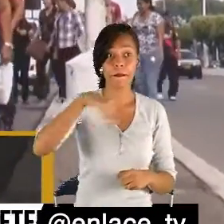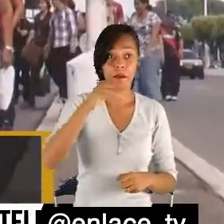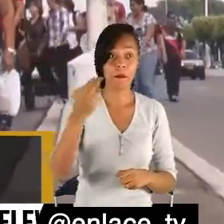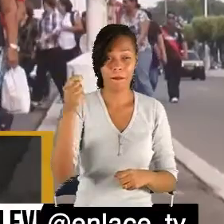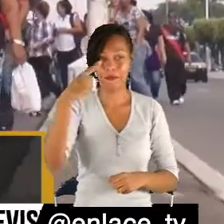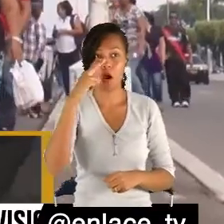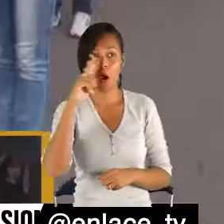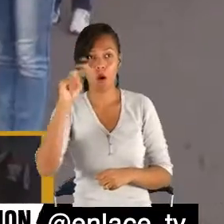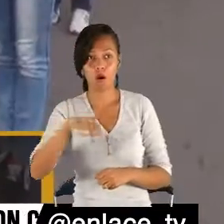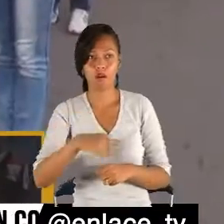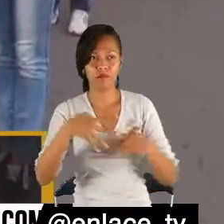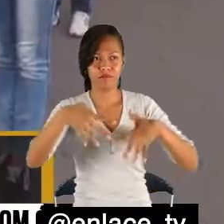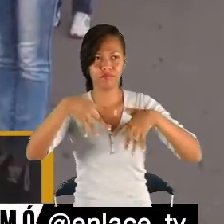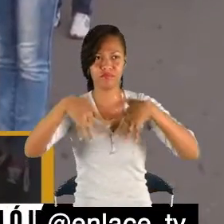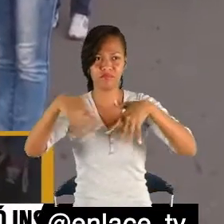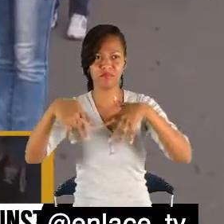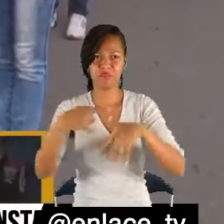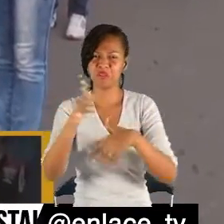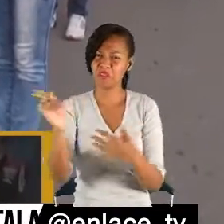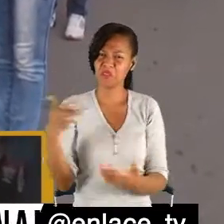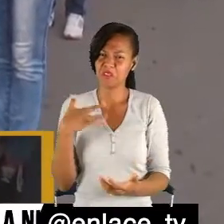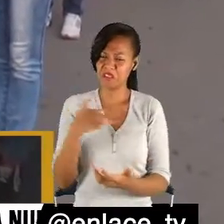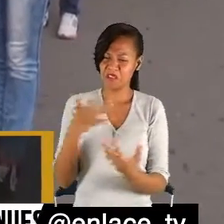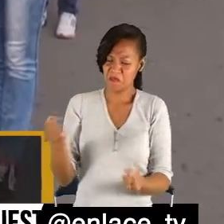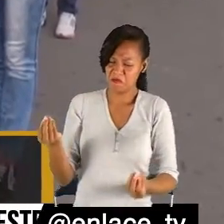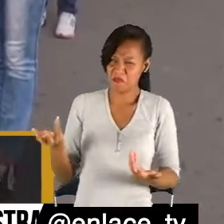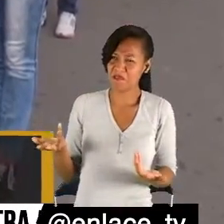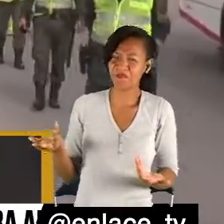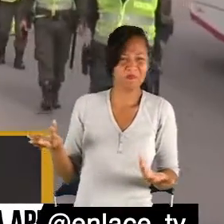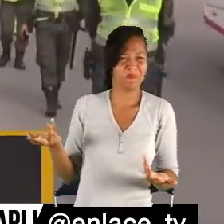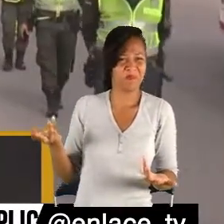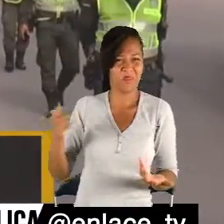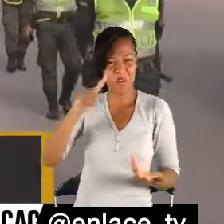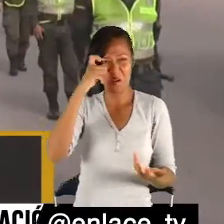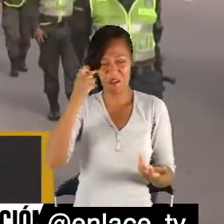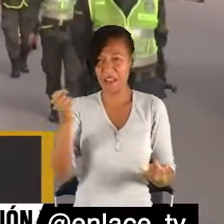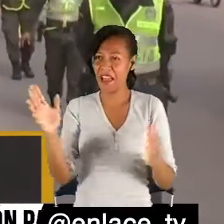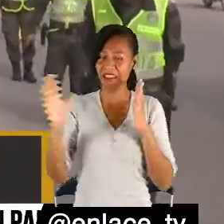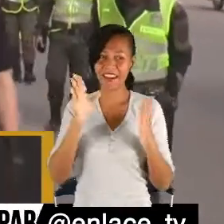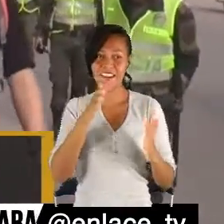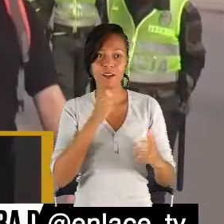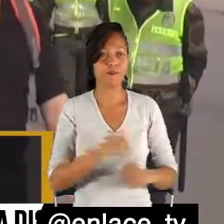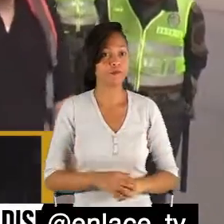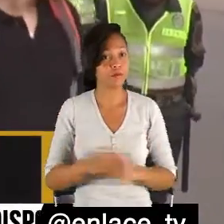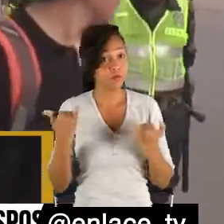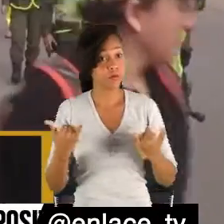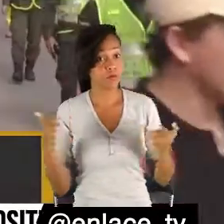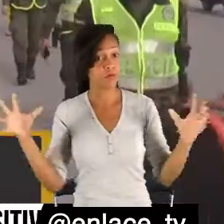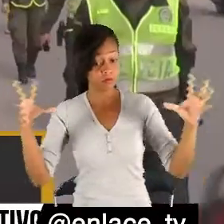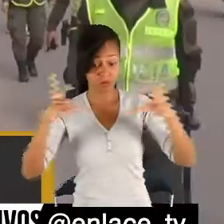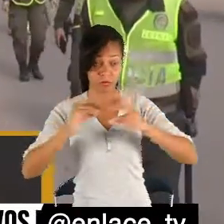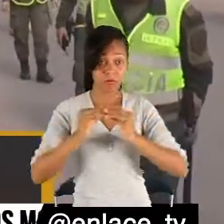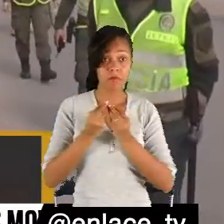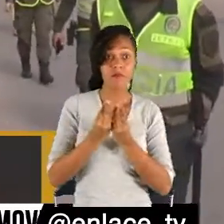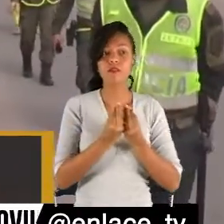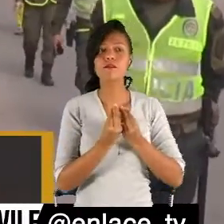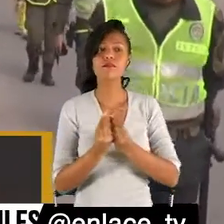por lo que considera un deficiente servicio de salud que les brinda el estado cual el magisterio y está acompañando el